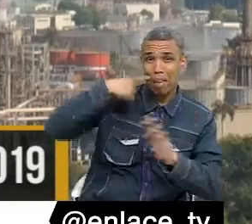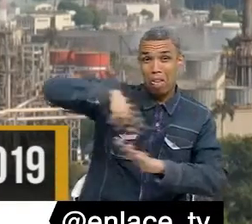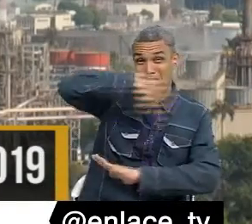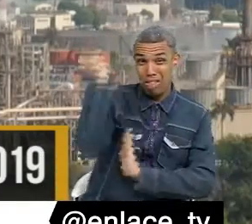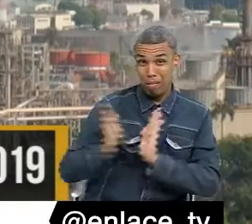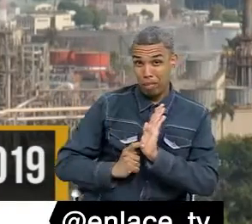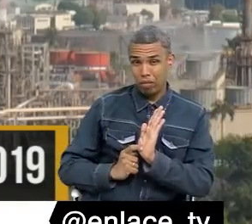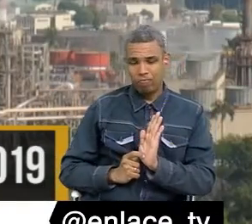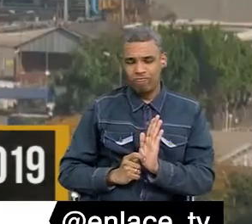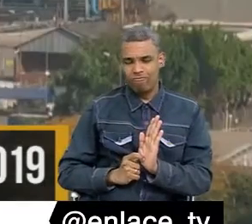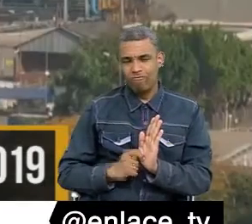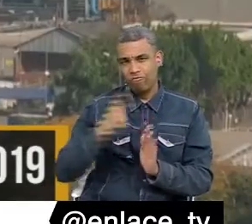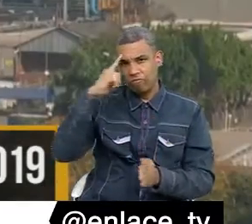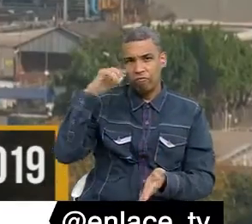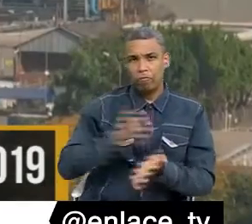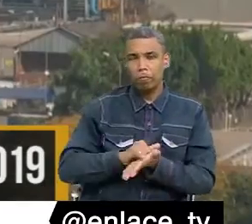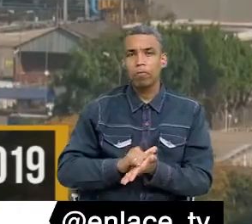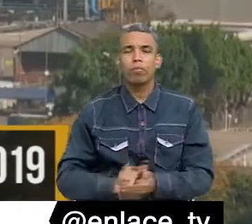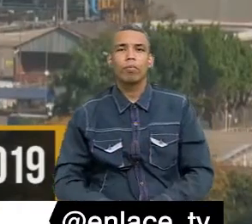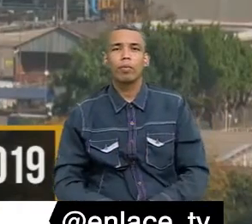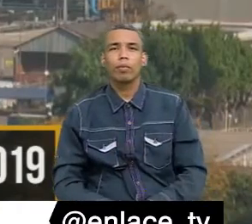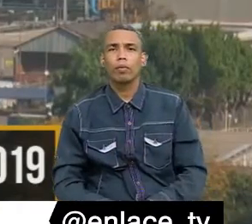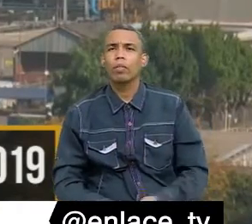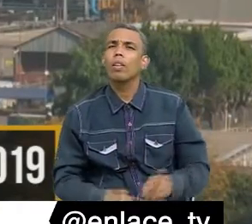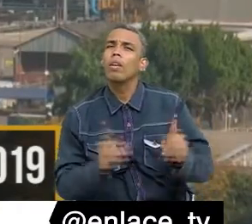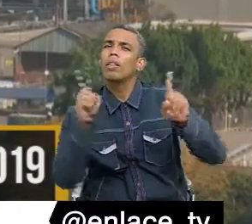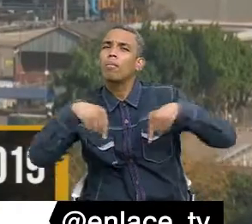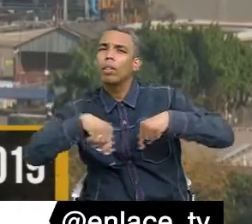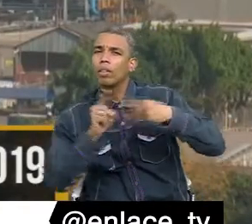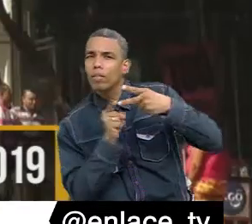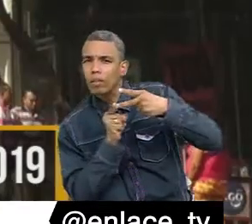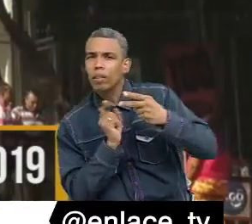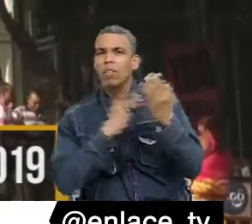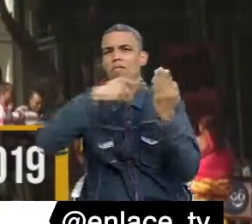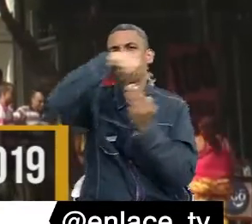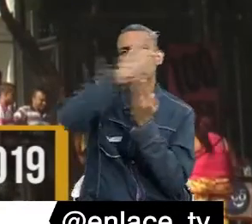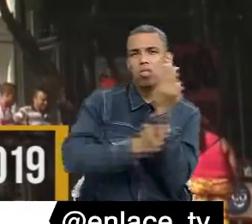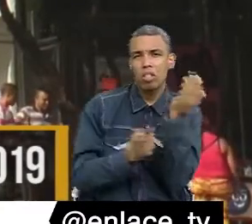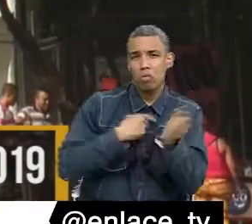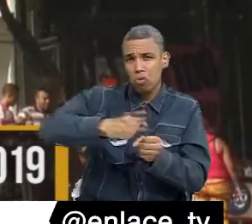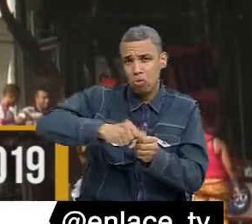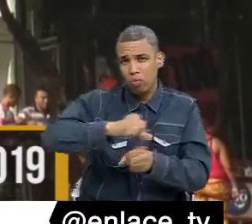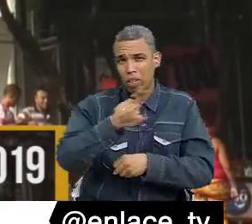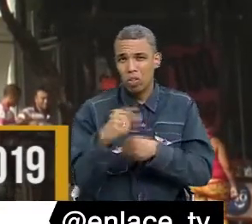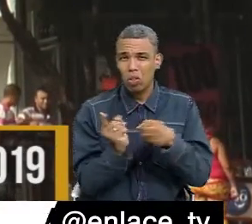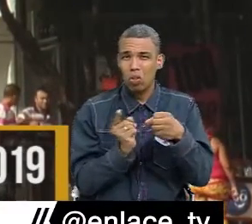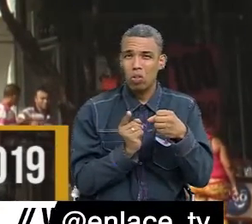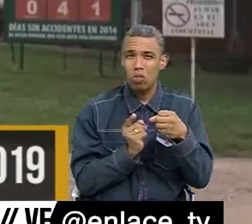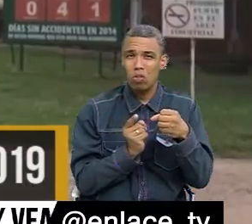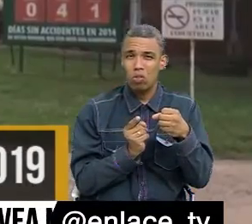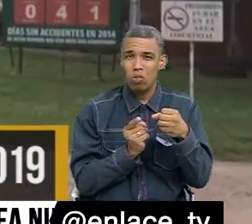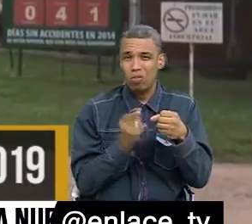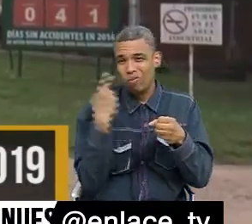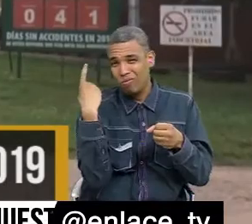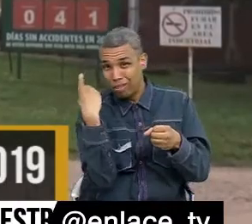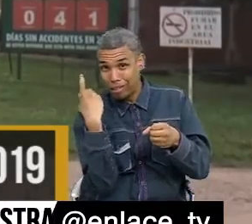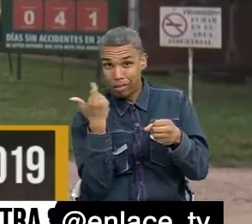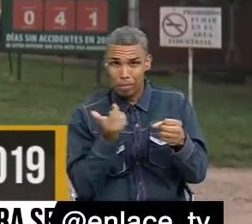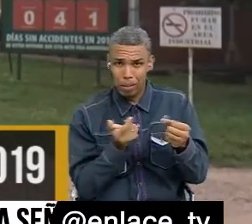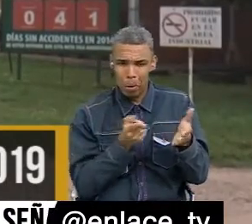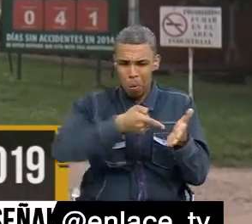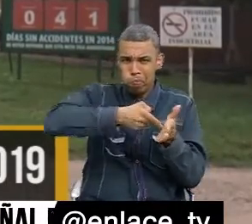el proyecto de modernización de la refinería de Barranca Bermeja, así como la terminación de las obras del Hospital Regional del Magdalena Medio y el mejoramiento